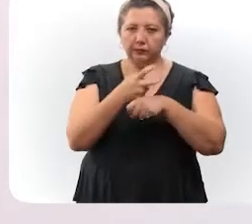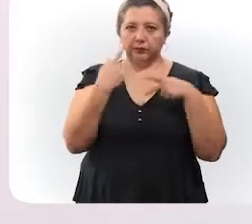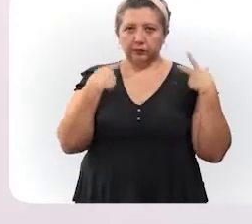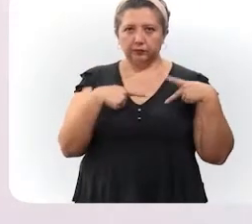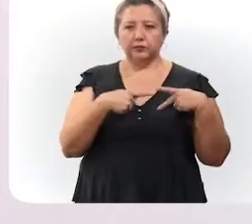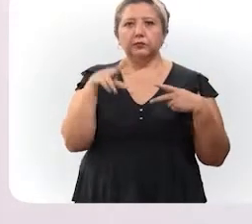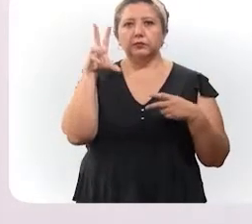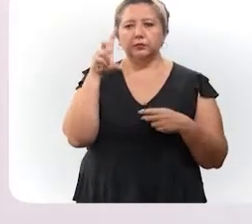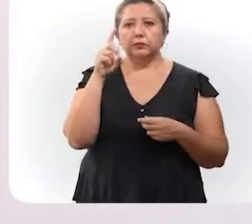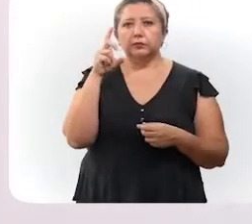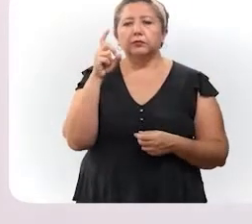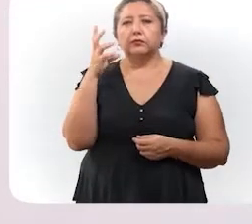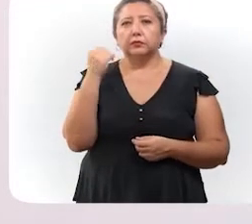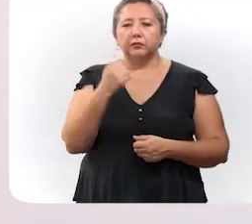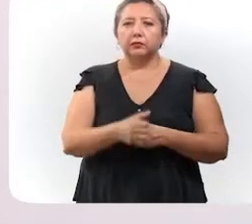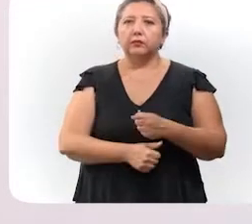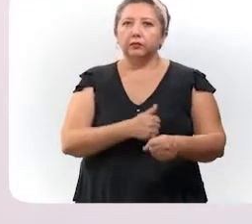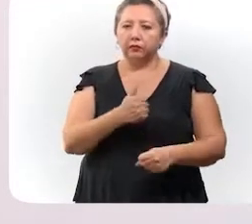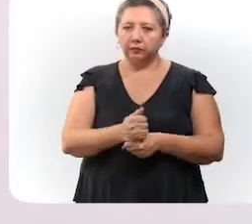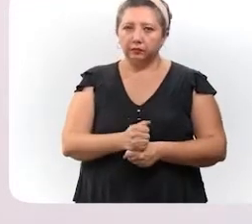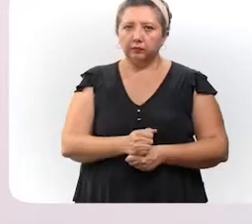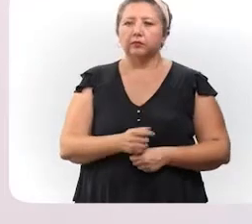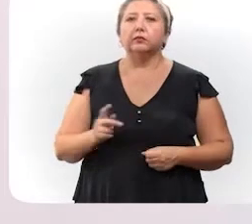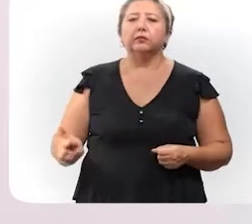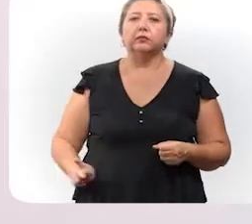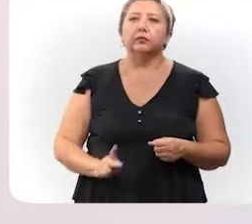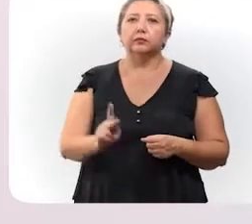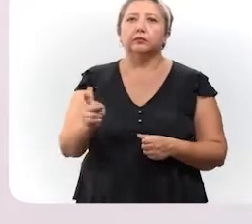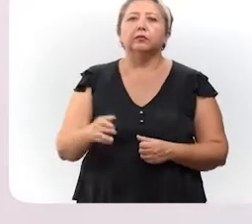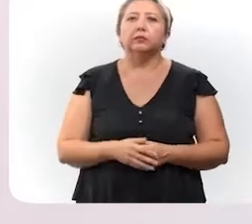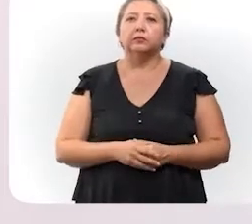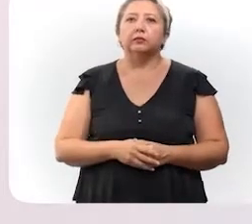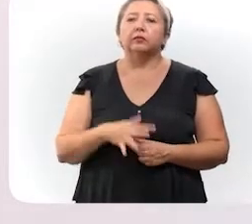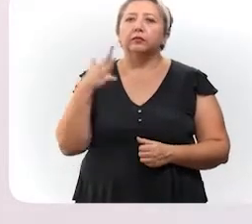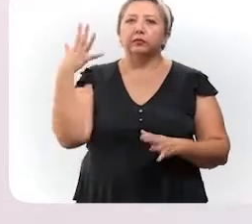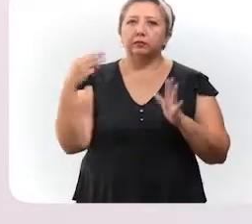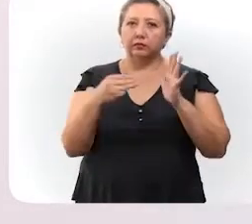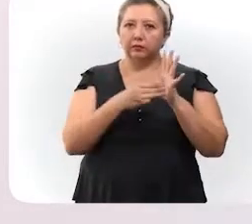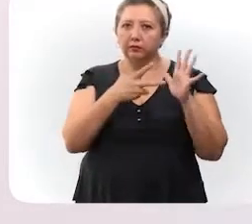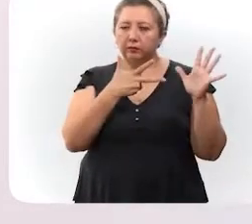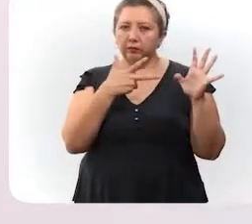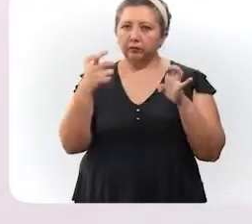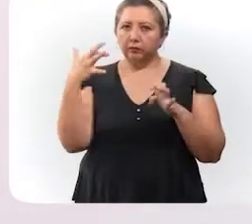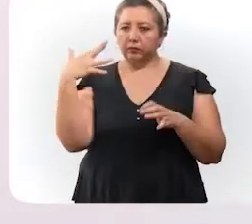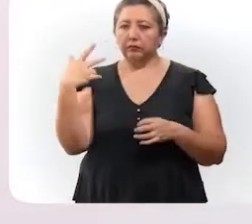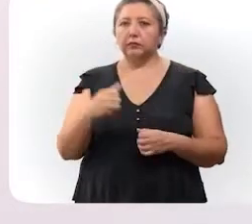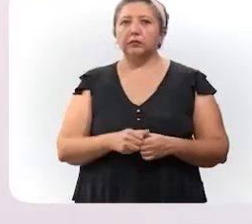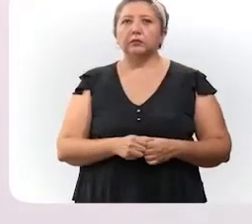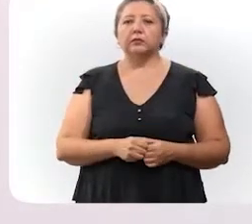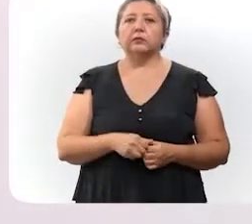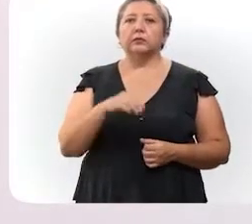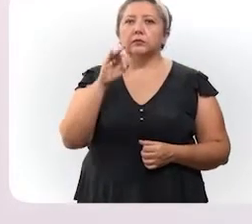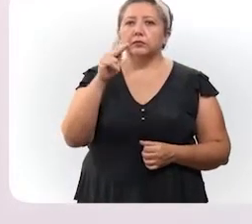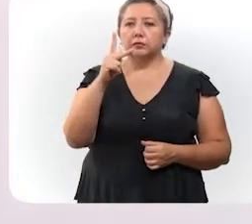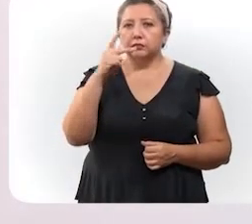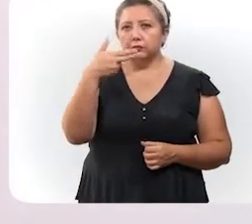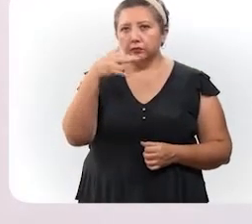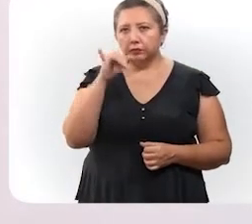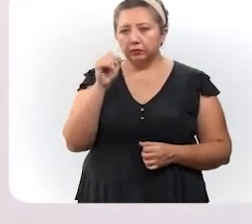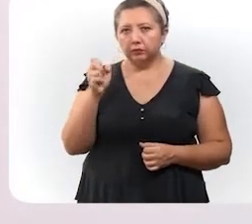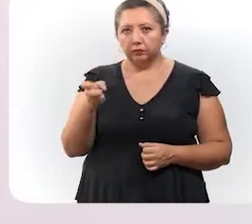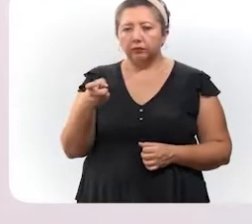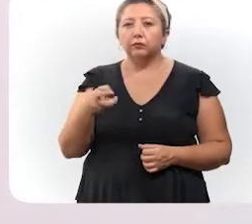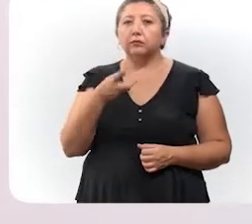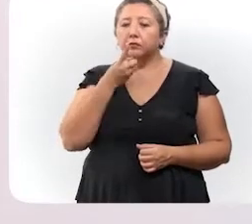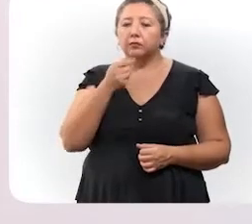a las personas de 30 y 39 años del interior del estado y 5.850 de la farmacéutica Pfizer para aquellos